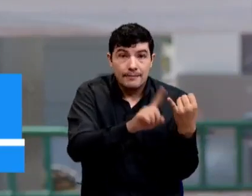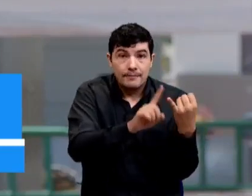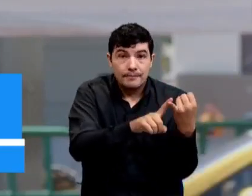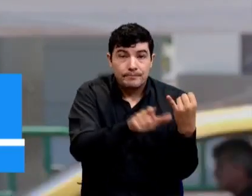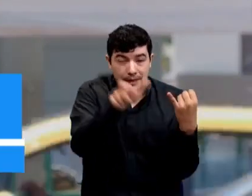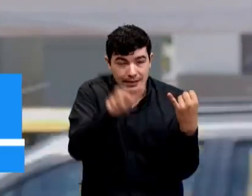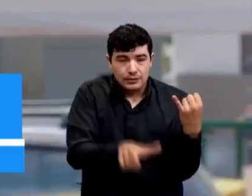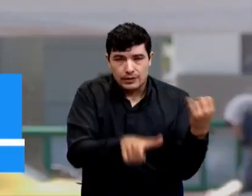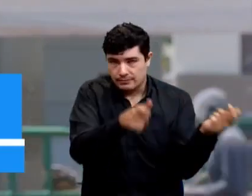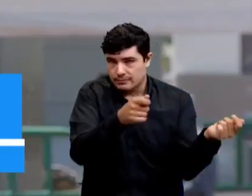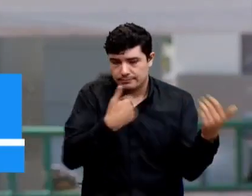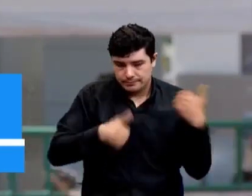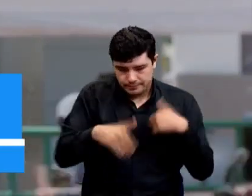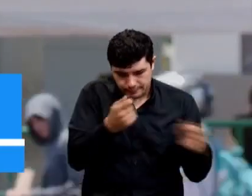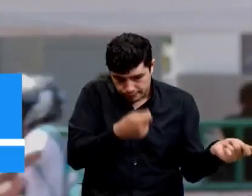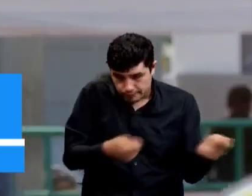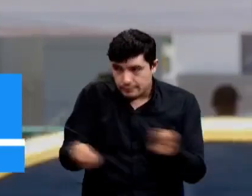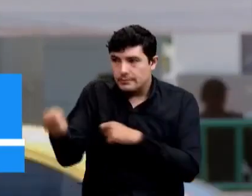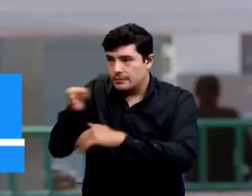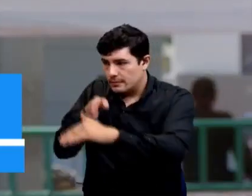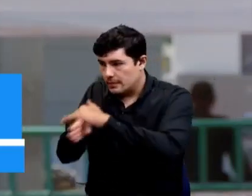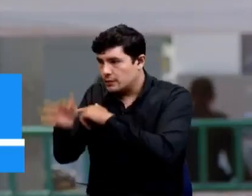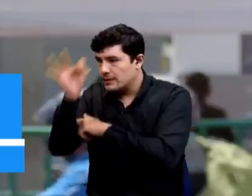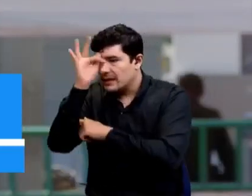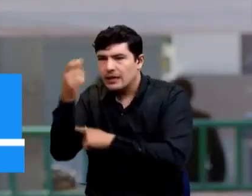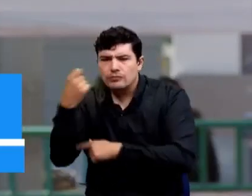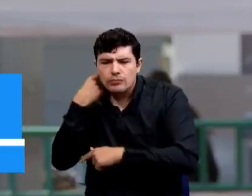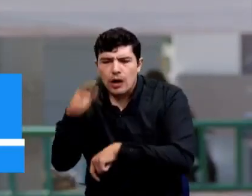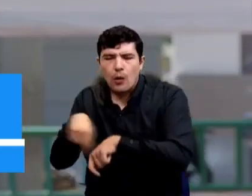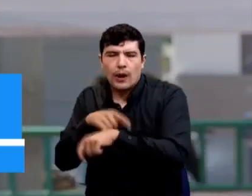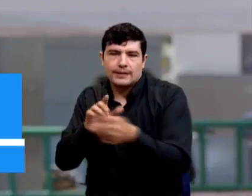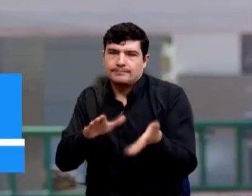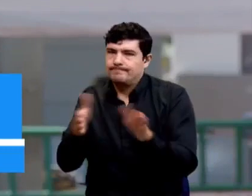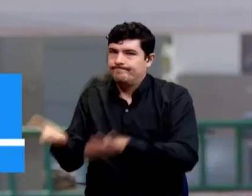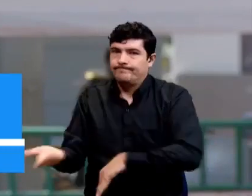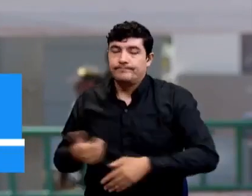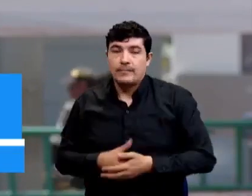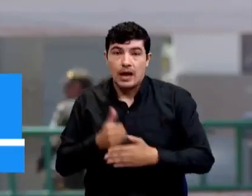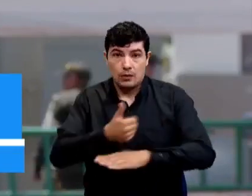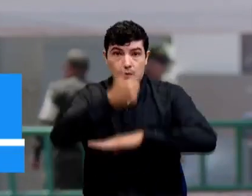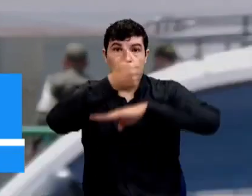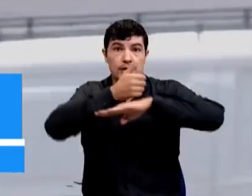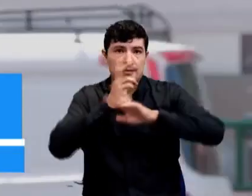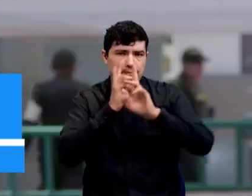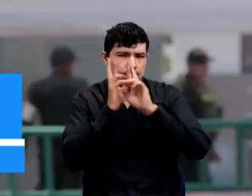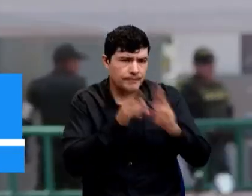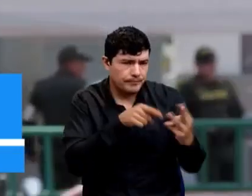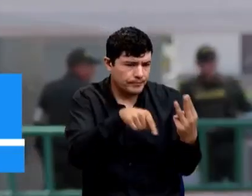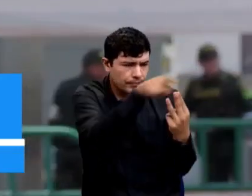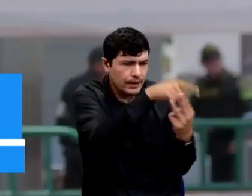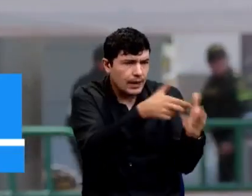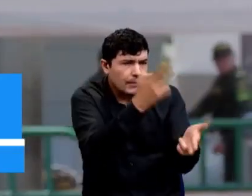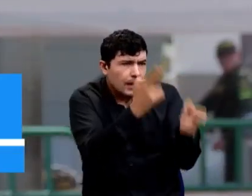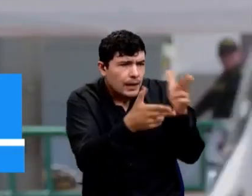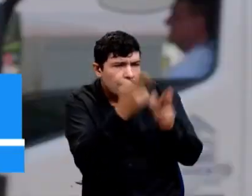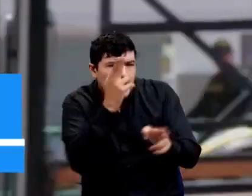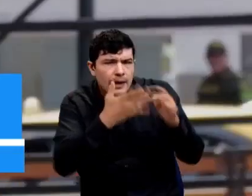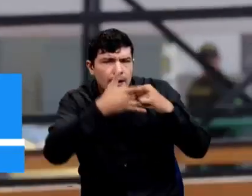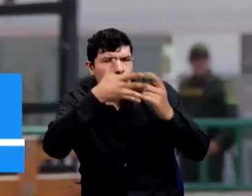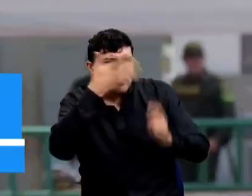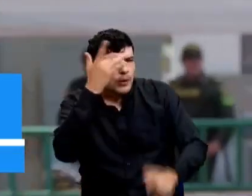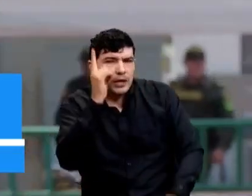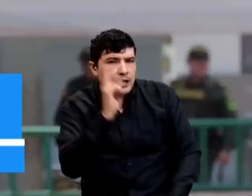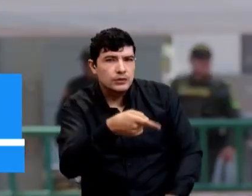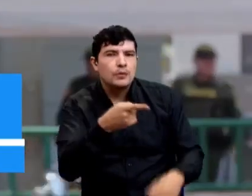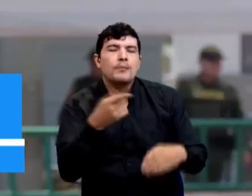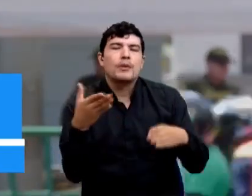centro asistencial, quien murió en las últimas horas. Por ahora las autoridades han señalado que este hecho podría ser un ajuste de